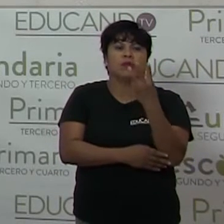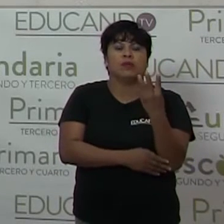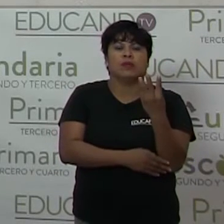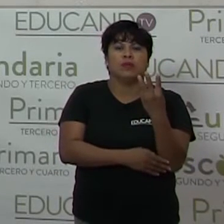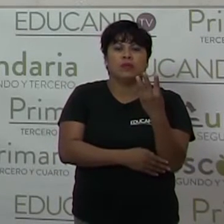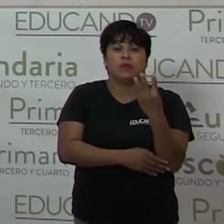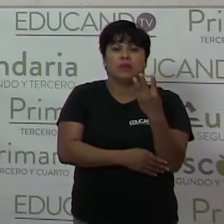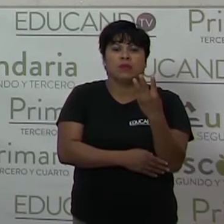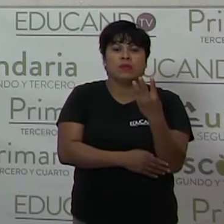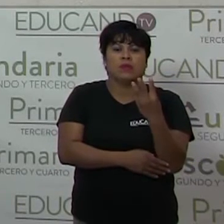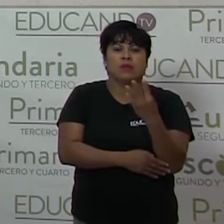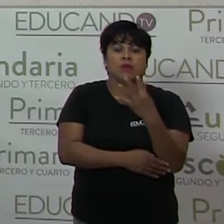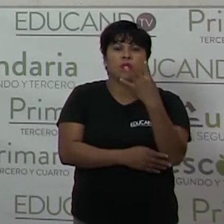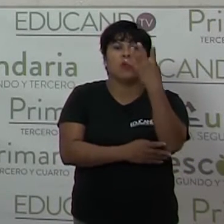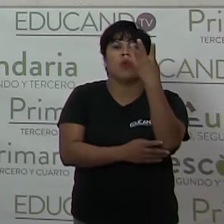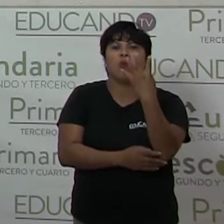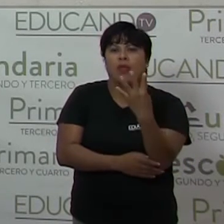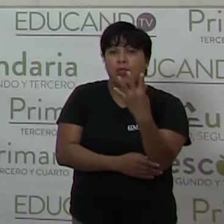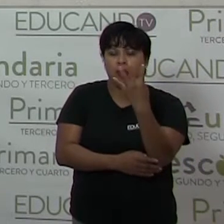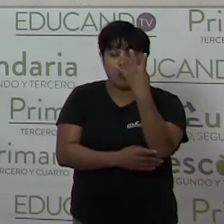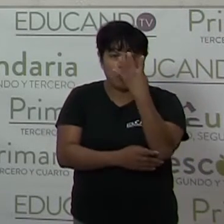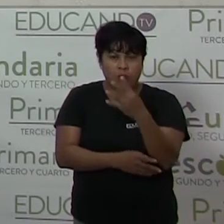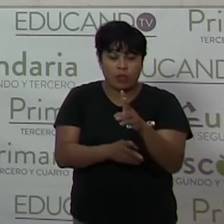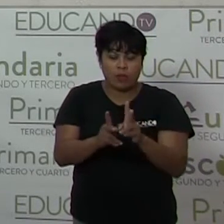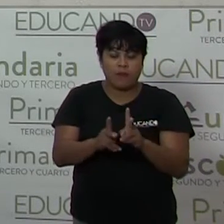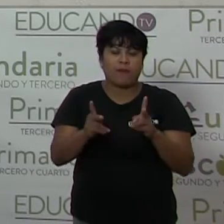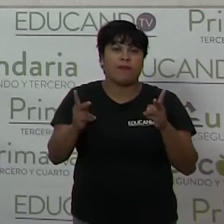3 4